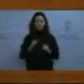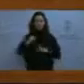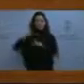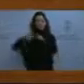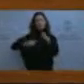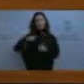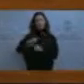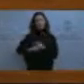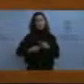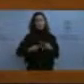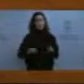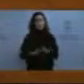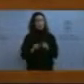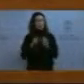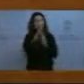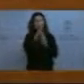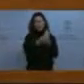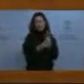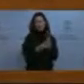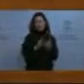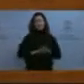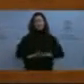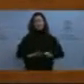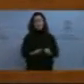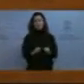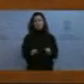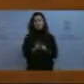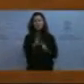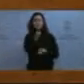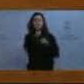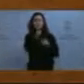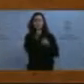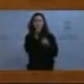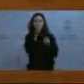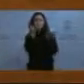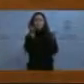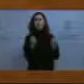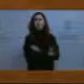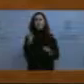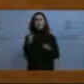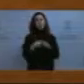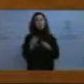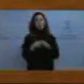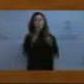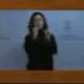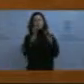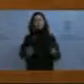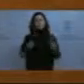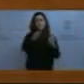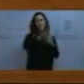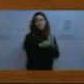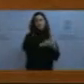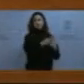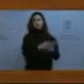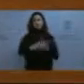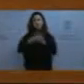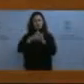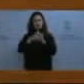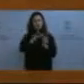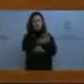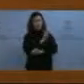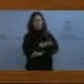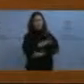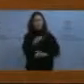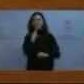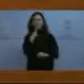de la falta absoluta en sus medidas de un discurso político, de política en sus medidas en torno al deporte han sido nocivas Y sobre todo porque